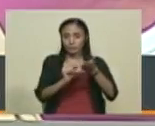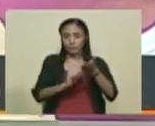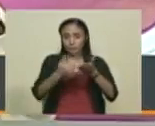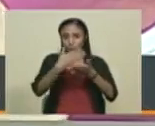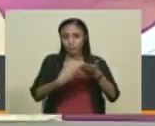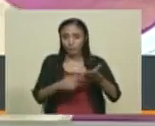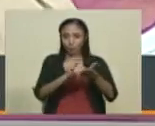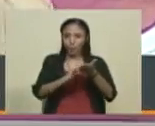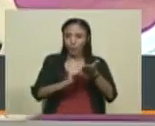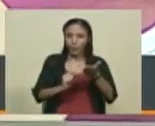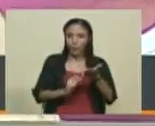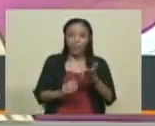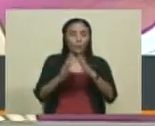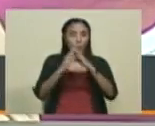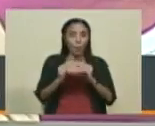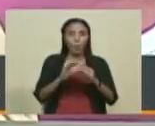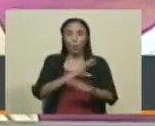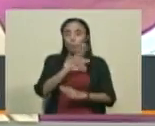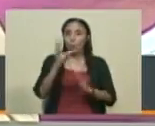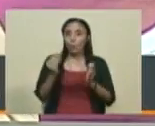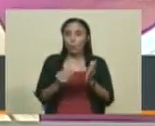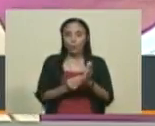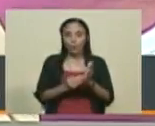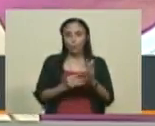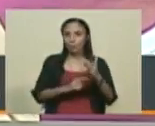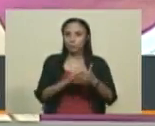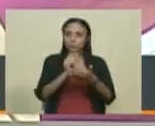de apreciaciones, propuestas